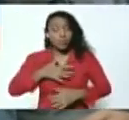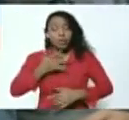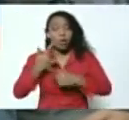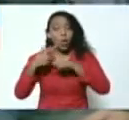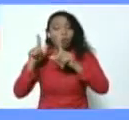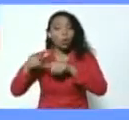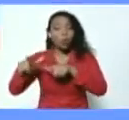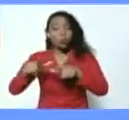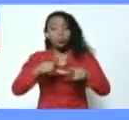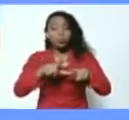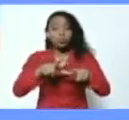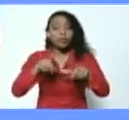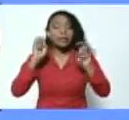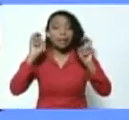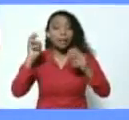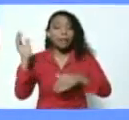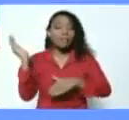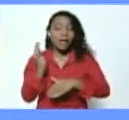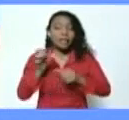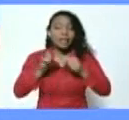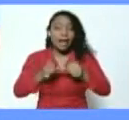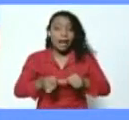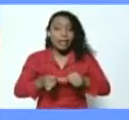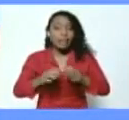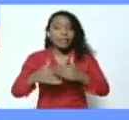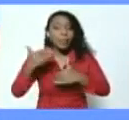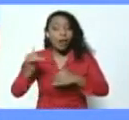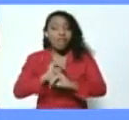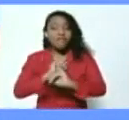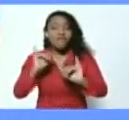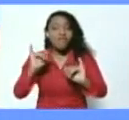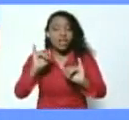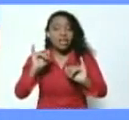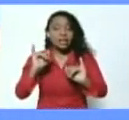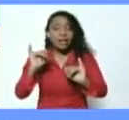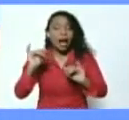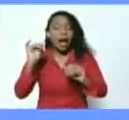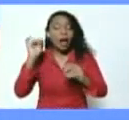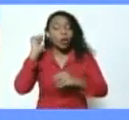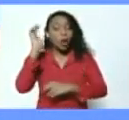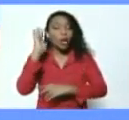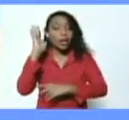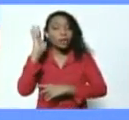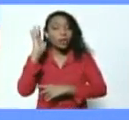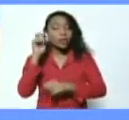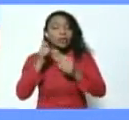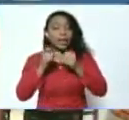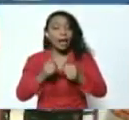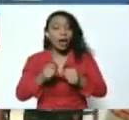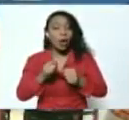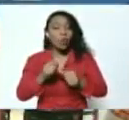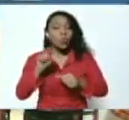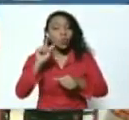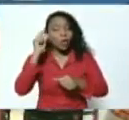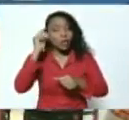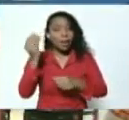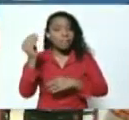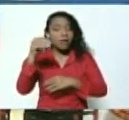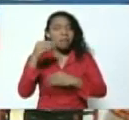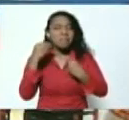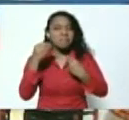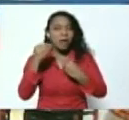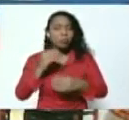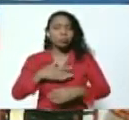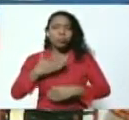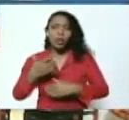sectores también, se queden después de finalizado el Congreso, se queden unos días más para